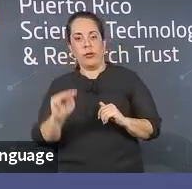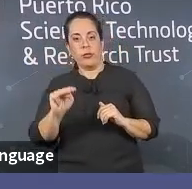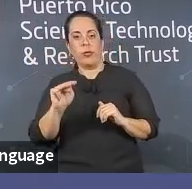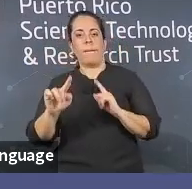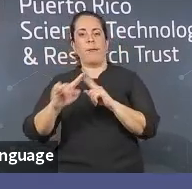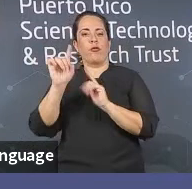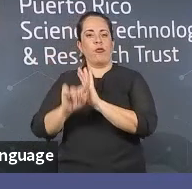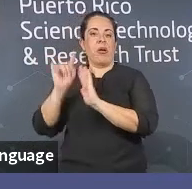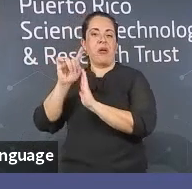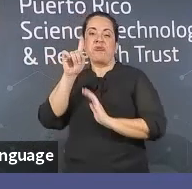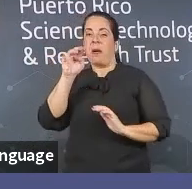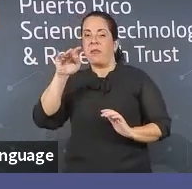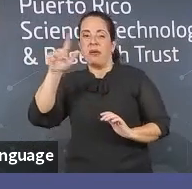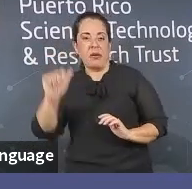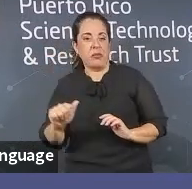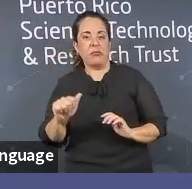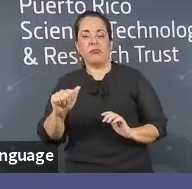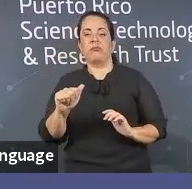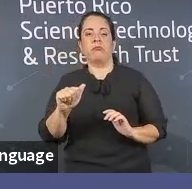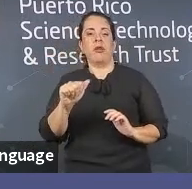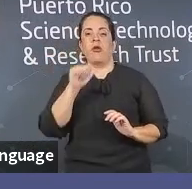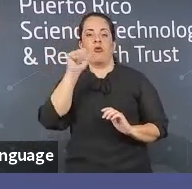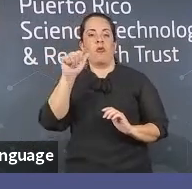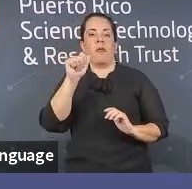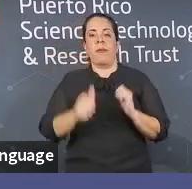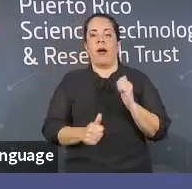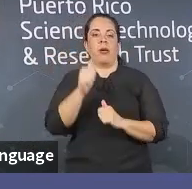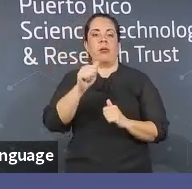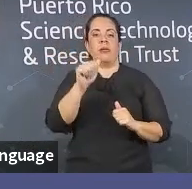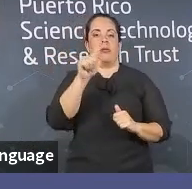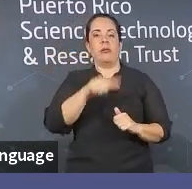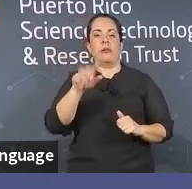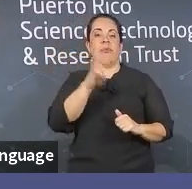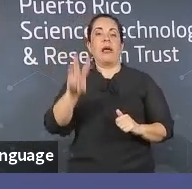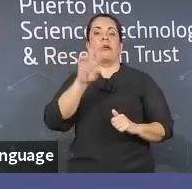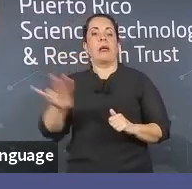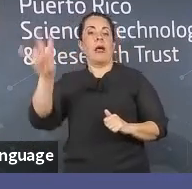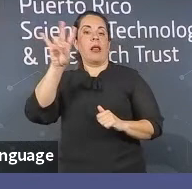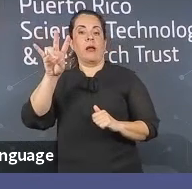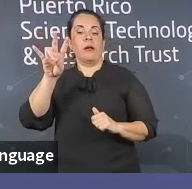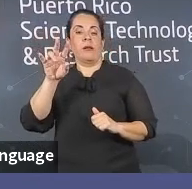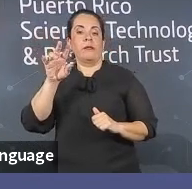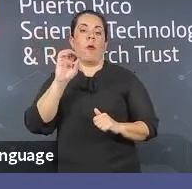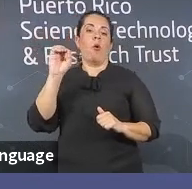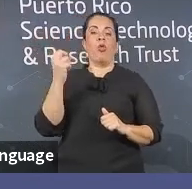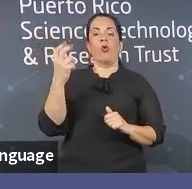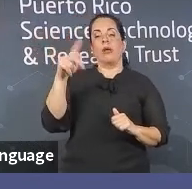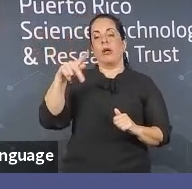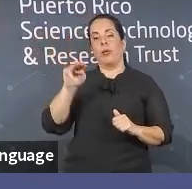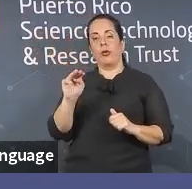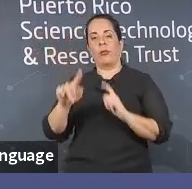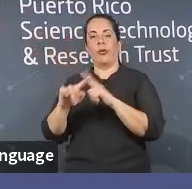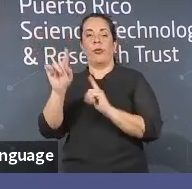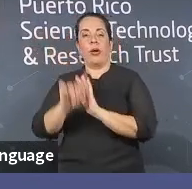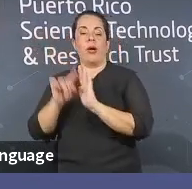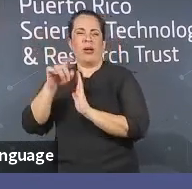hora, digamos, a no más de 7 o 8 millas por hora constantemente o 12 kilómetros por hora. La dirección,